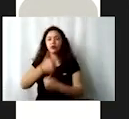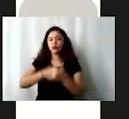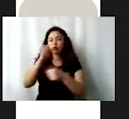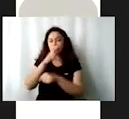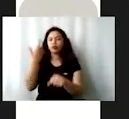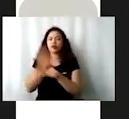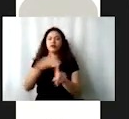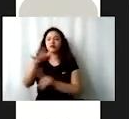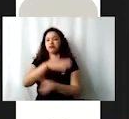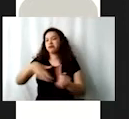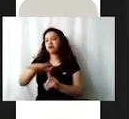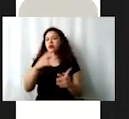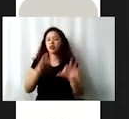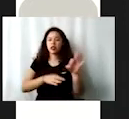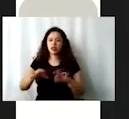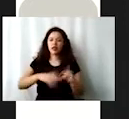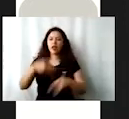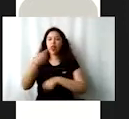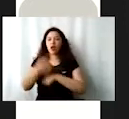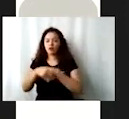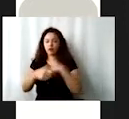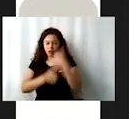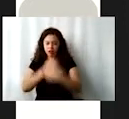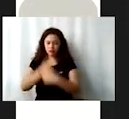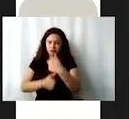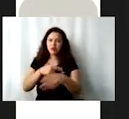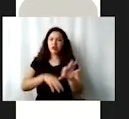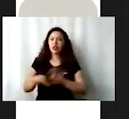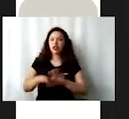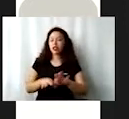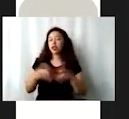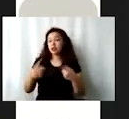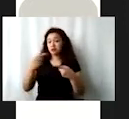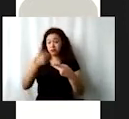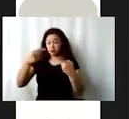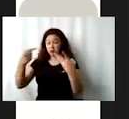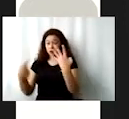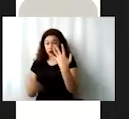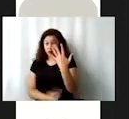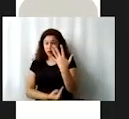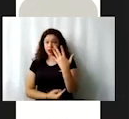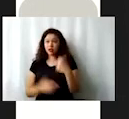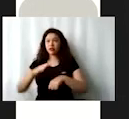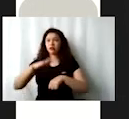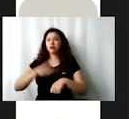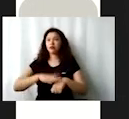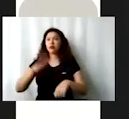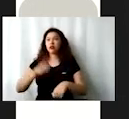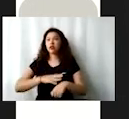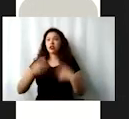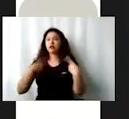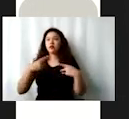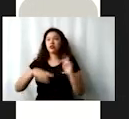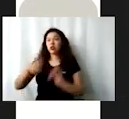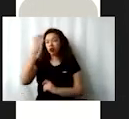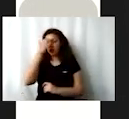de trabajo y riesgos, competencias laborales, entre estos y más, porque yo les recuerdo que quienes son conocedores de